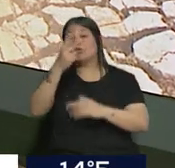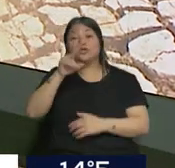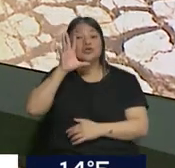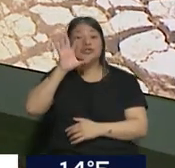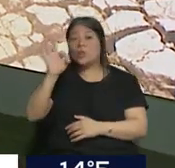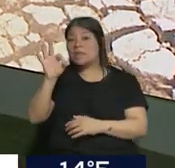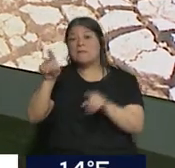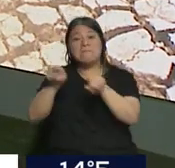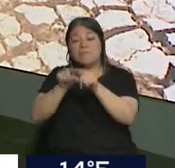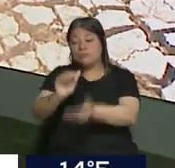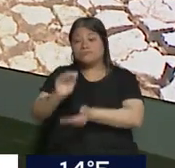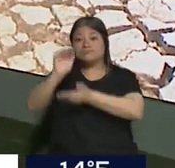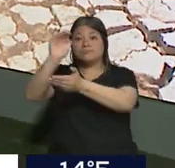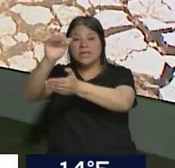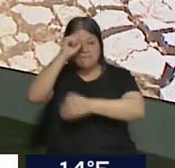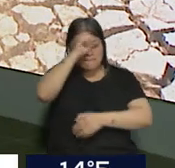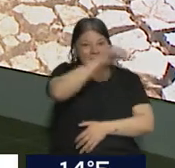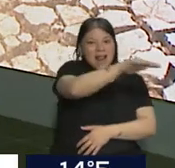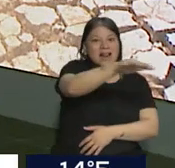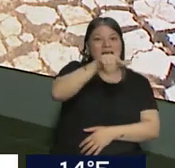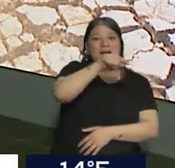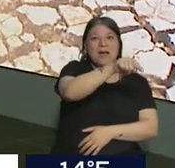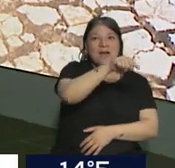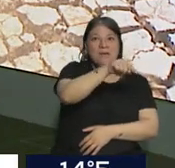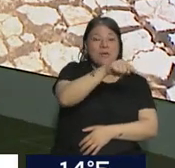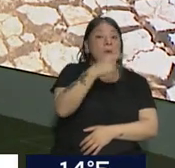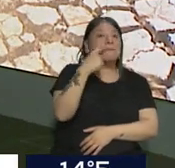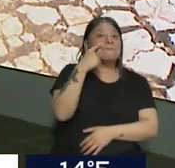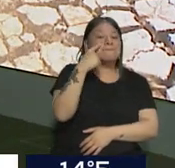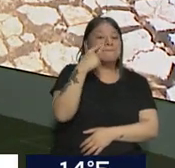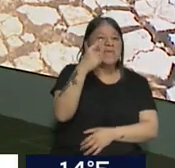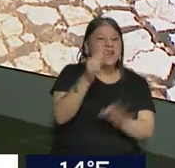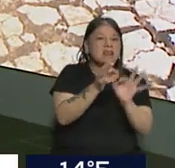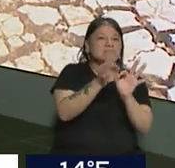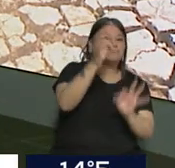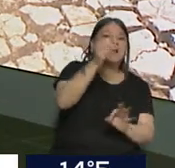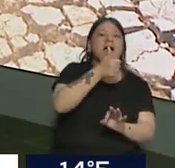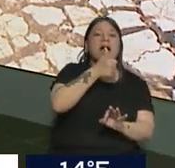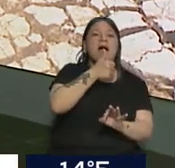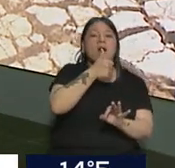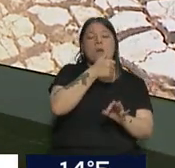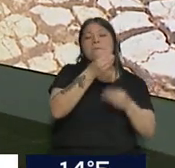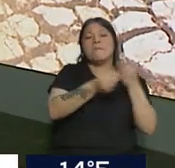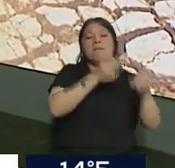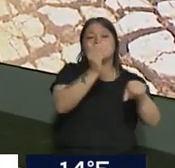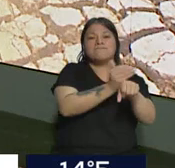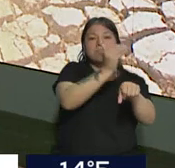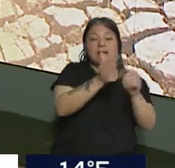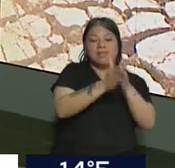y entonces para el agro es por eso que van a tener más de 1.000 hectómetros cúbicos esta